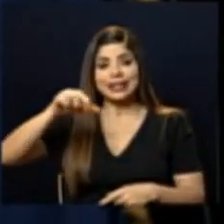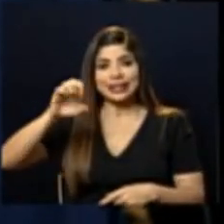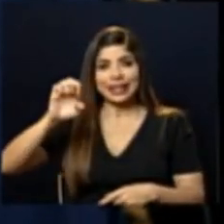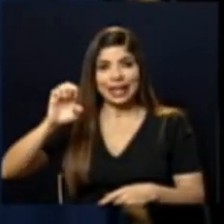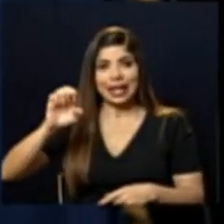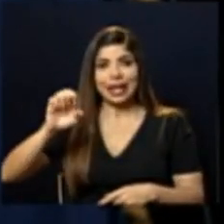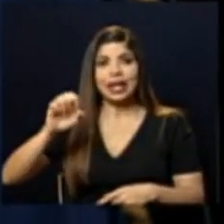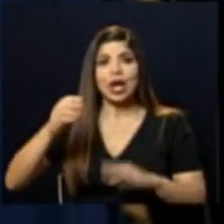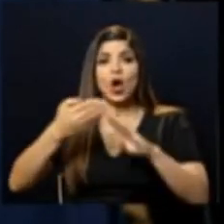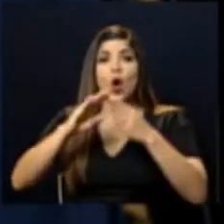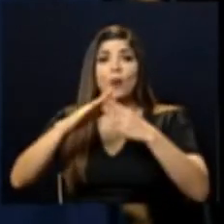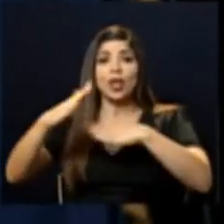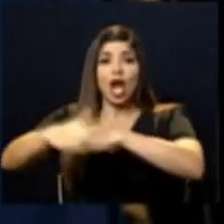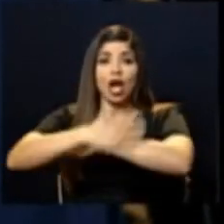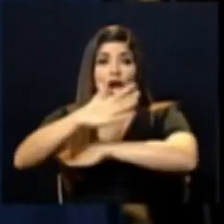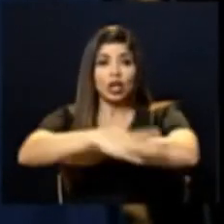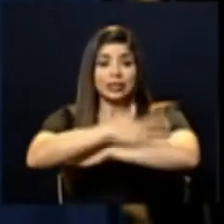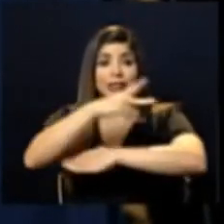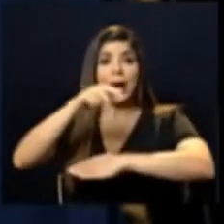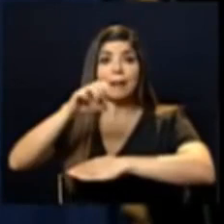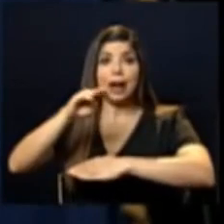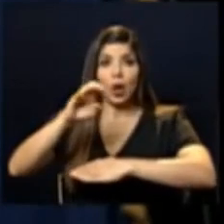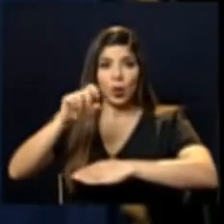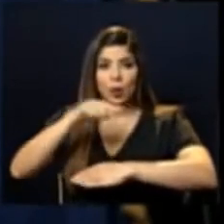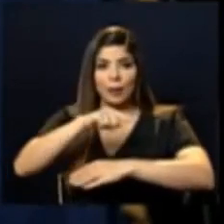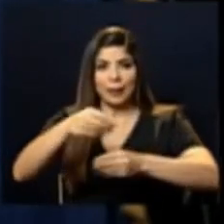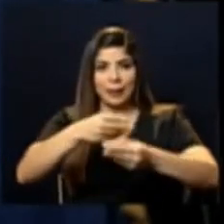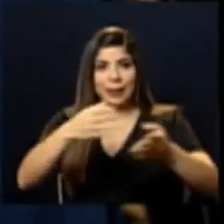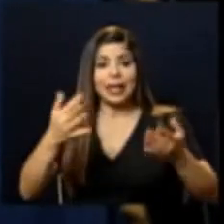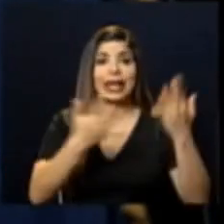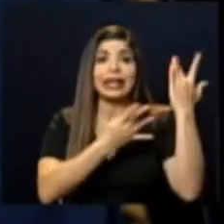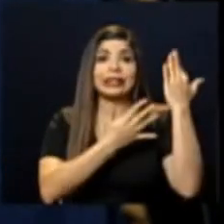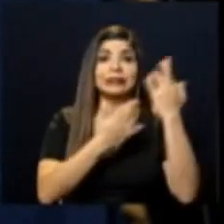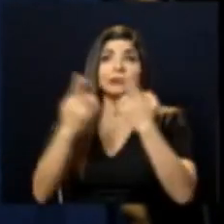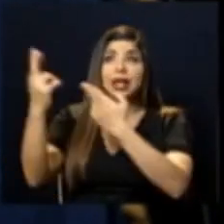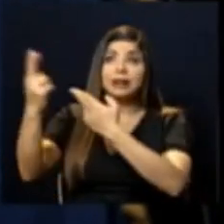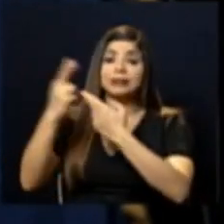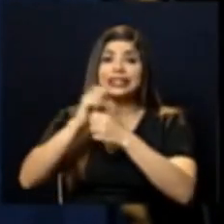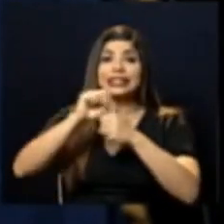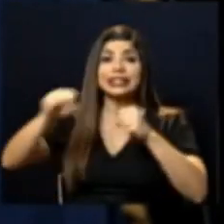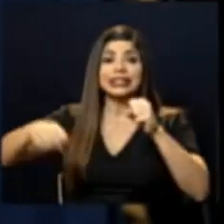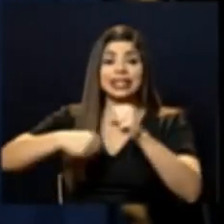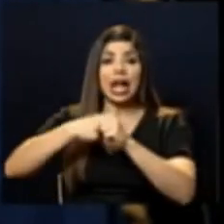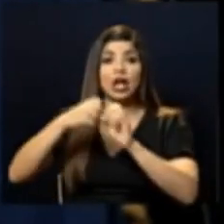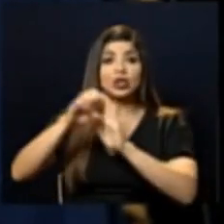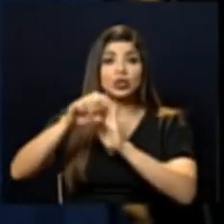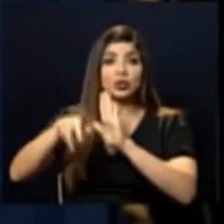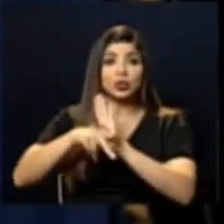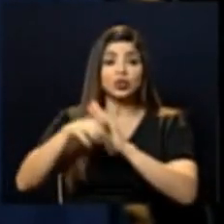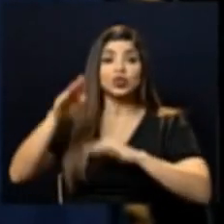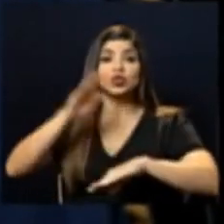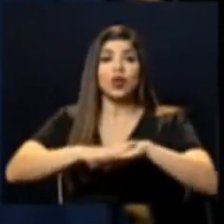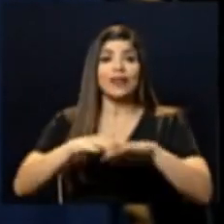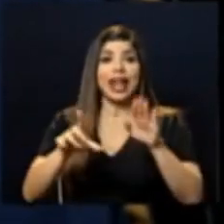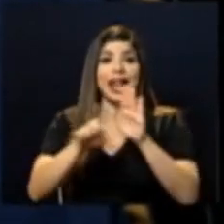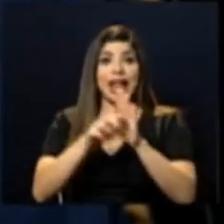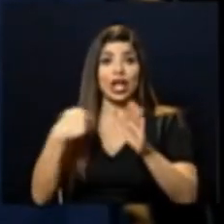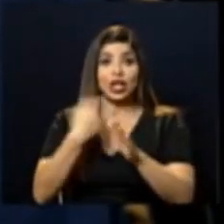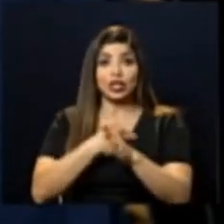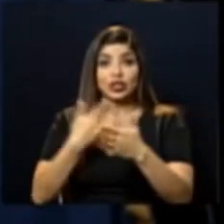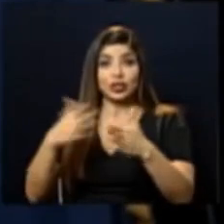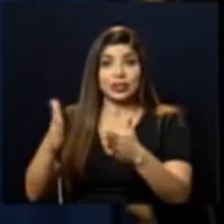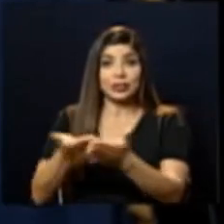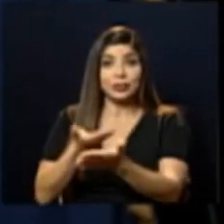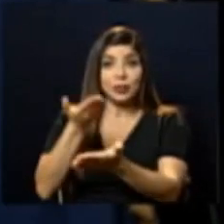Pacume. Estamos a la espera del fallo de la Sala Constitucional sobre la ley que impulsamos